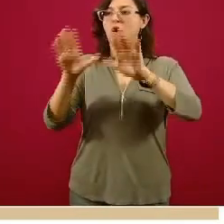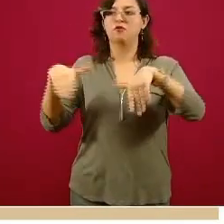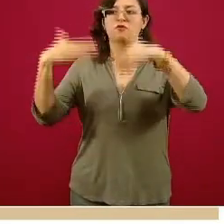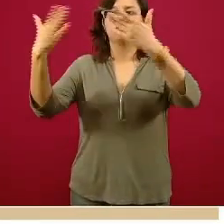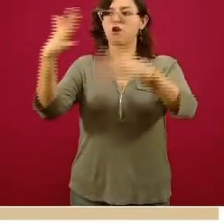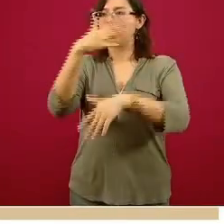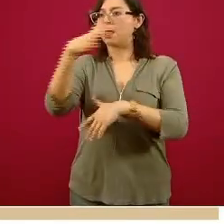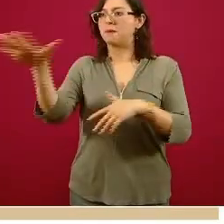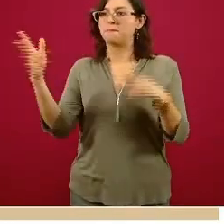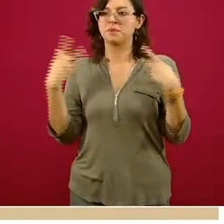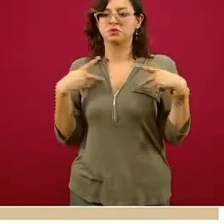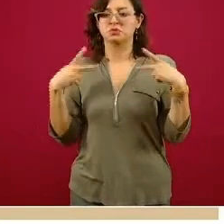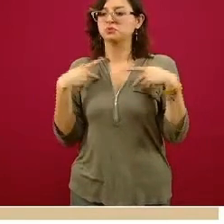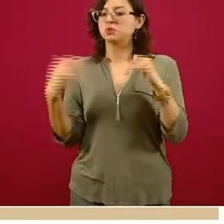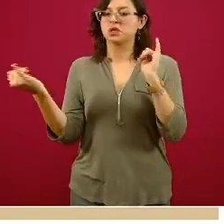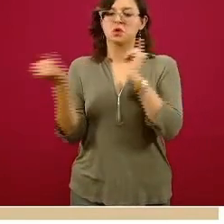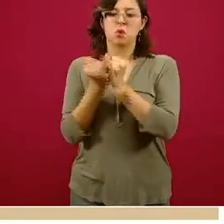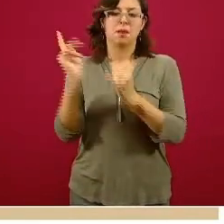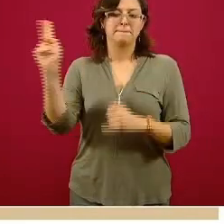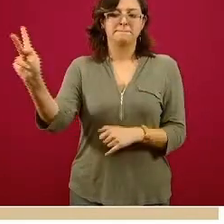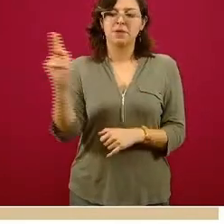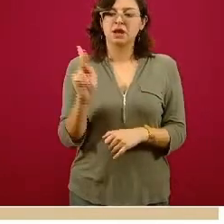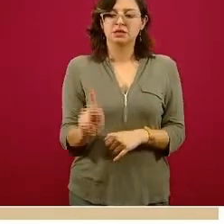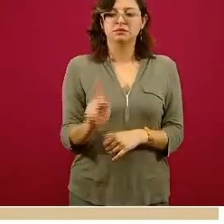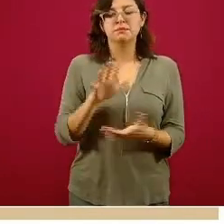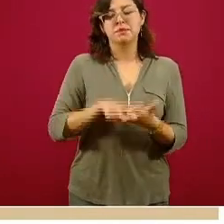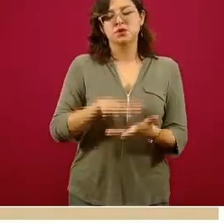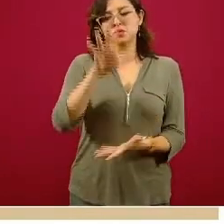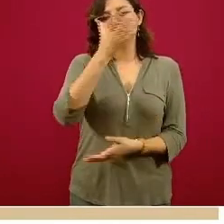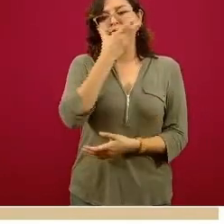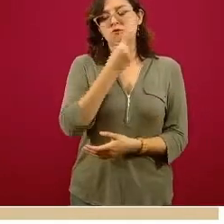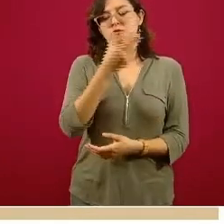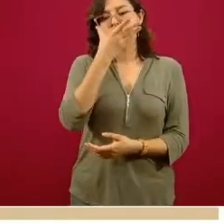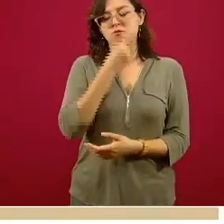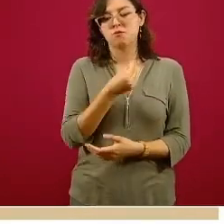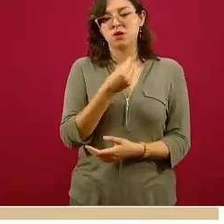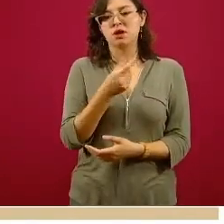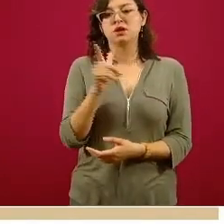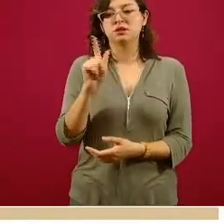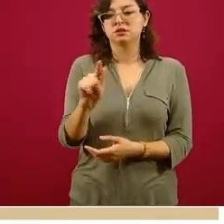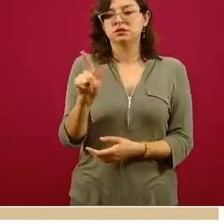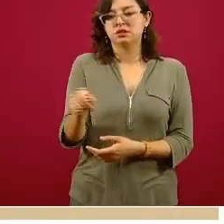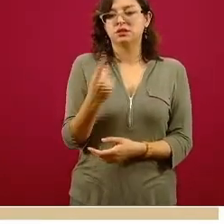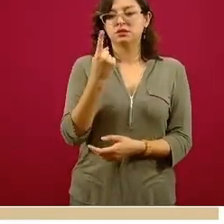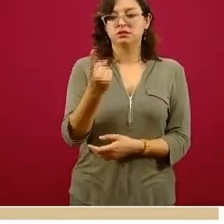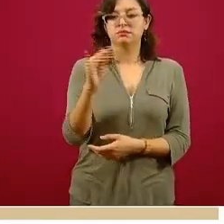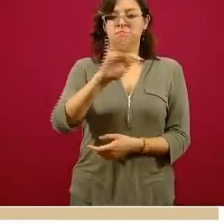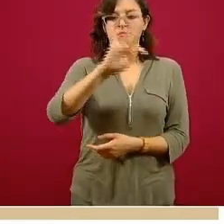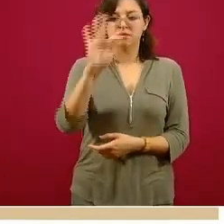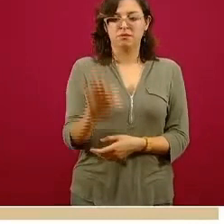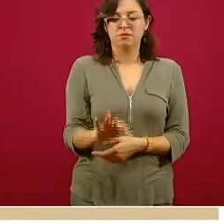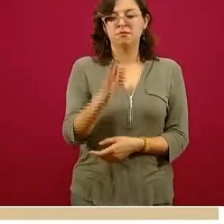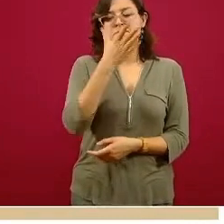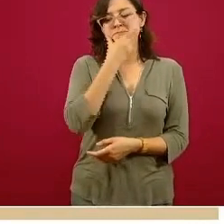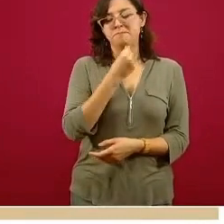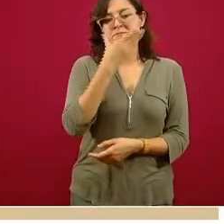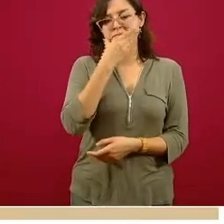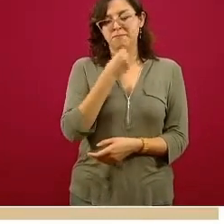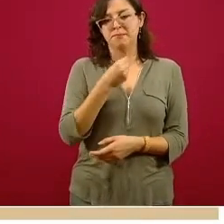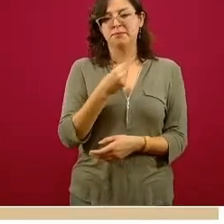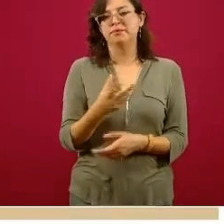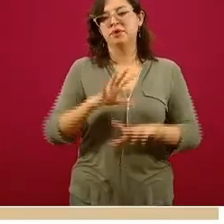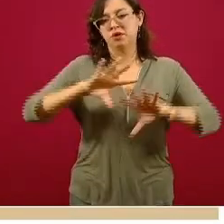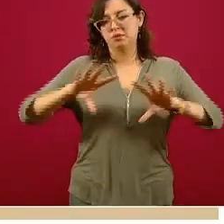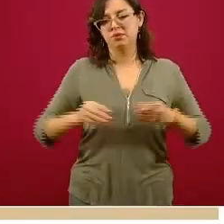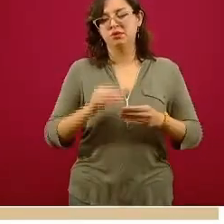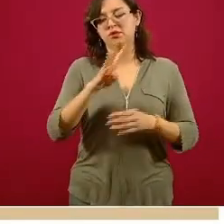de las defunciones son hombres, y en este caso representan un 71% de las